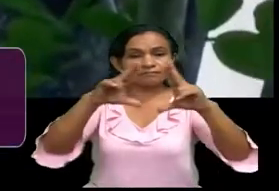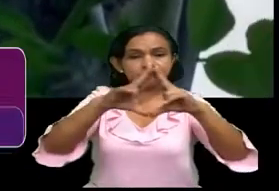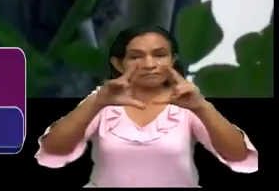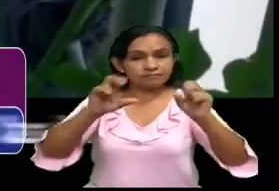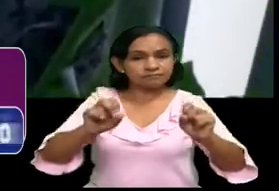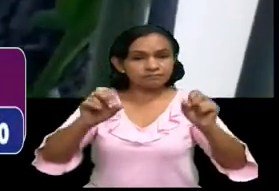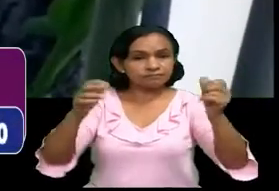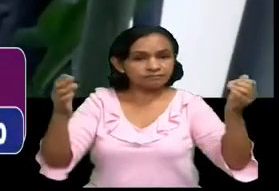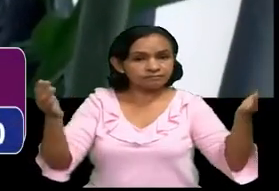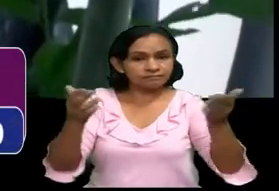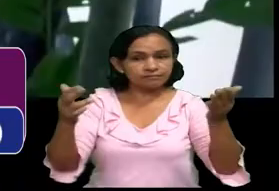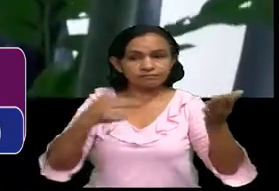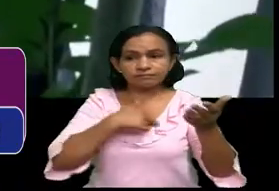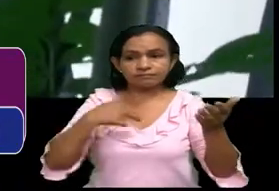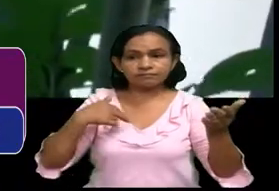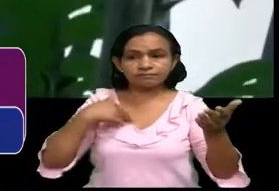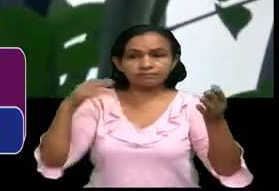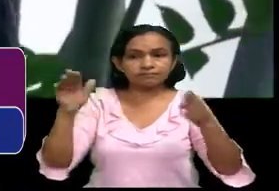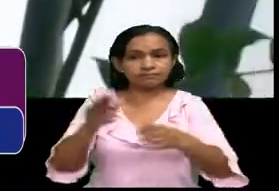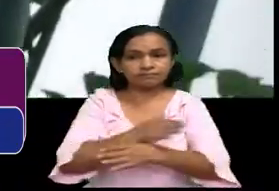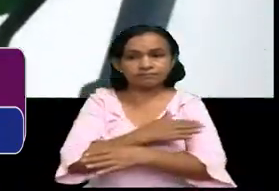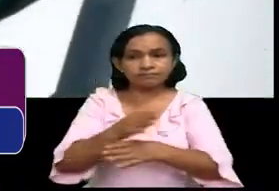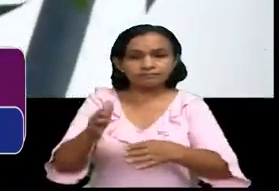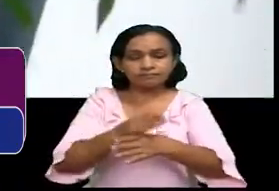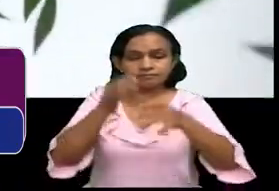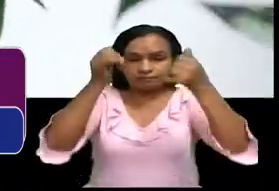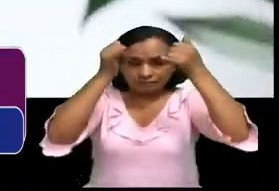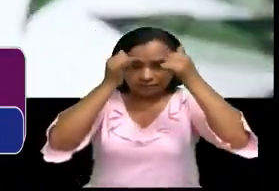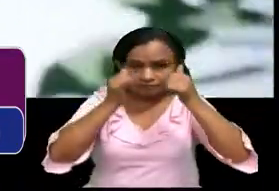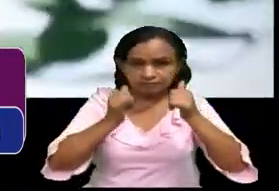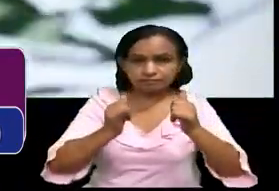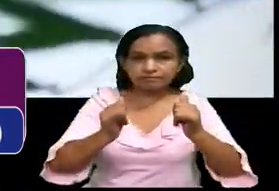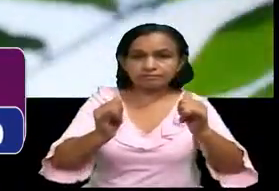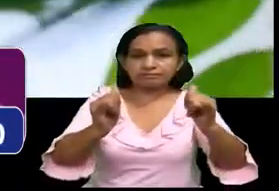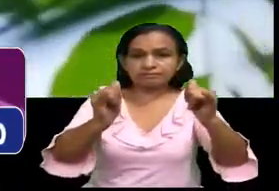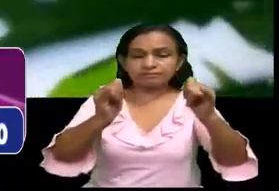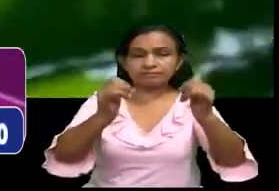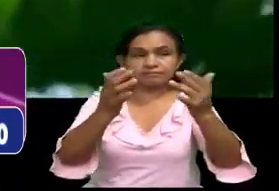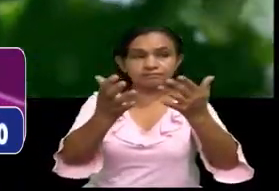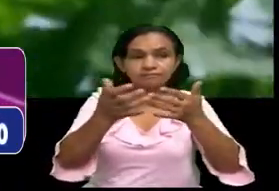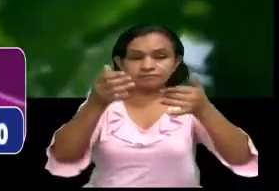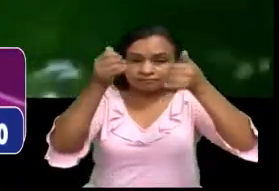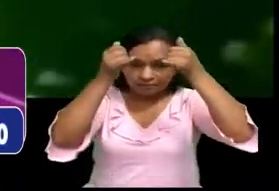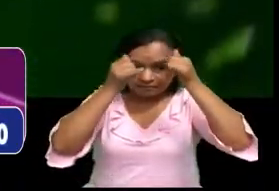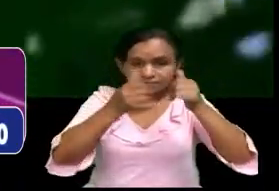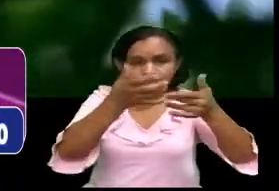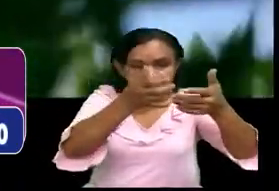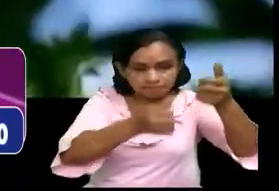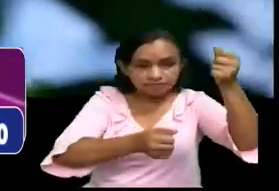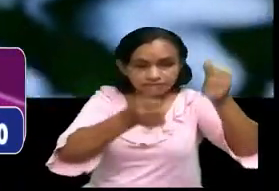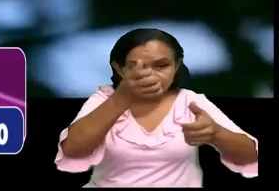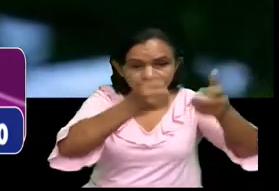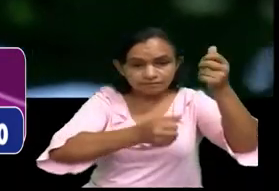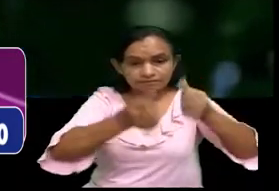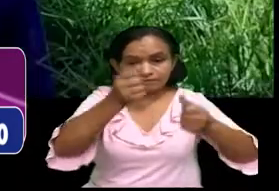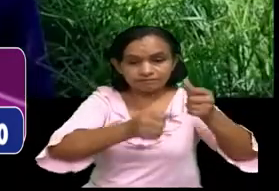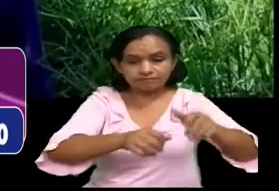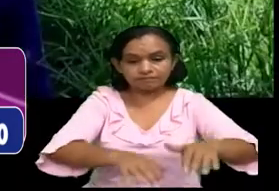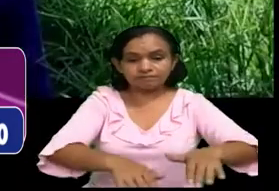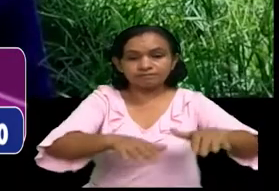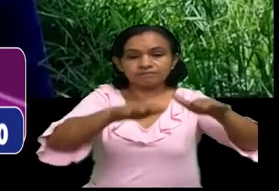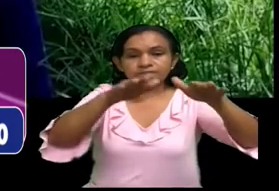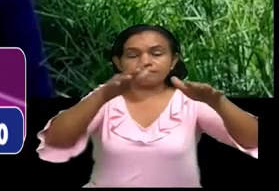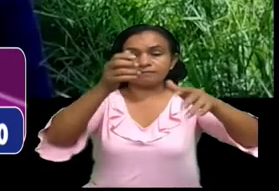metido diversas razas lecheras o con interés lechero y lógicamente esto venía afectando